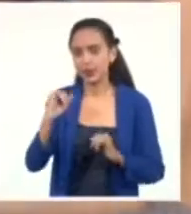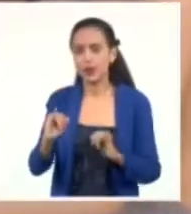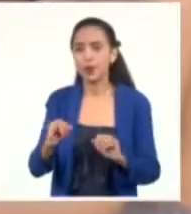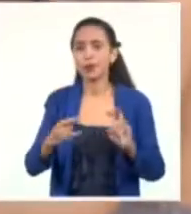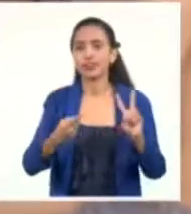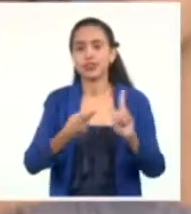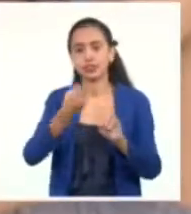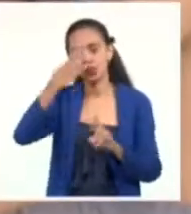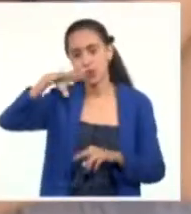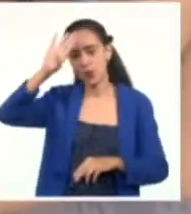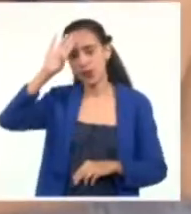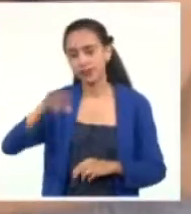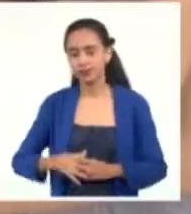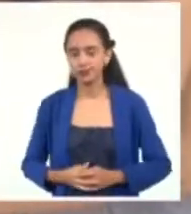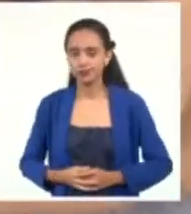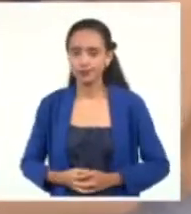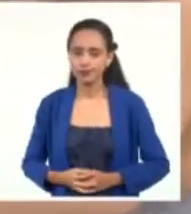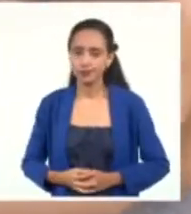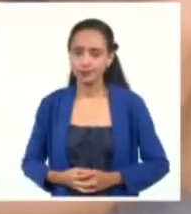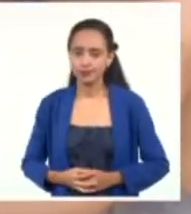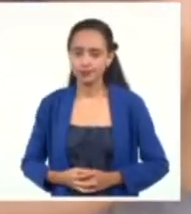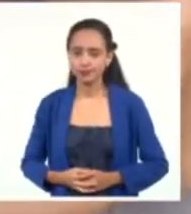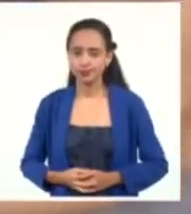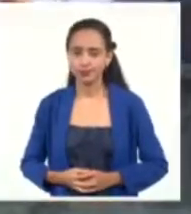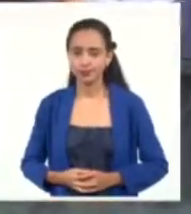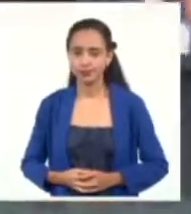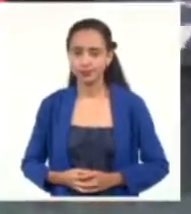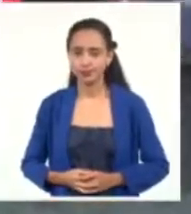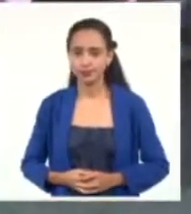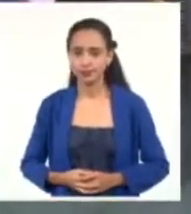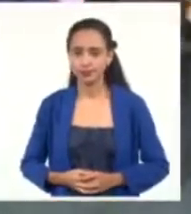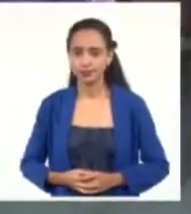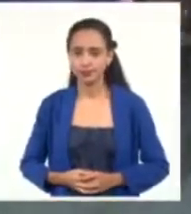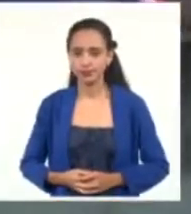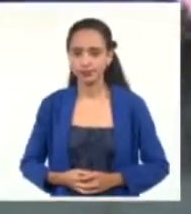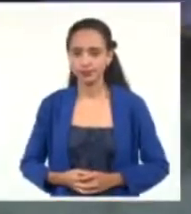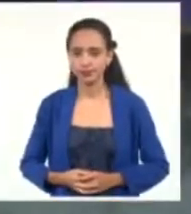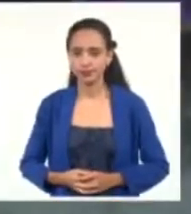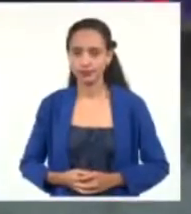Carlos Miguel Rodríguez Ramos, Sistema Informativo de la Televisión Cubana.